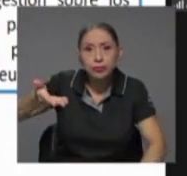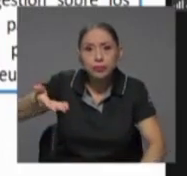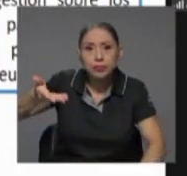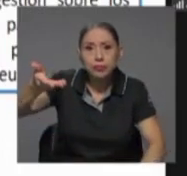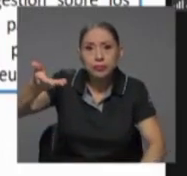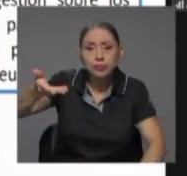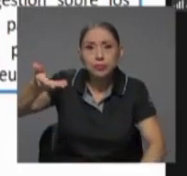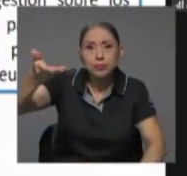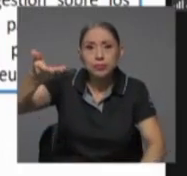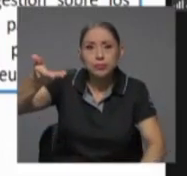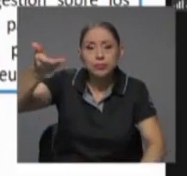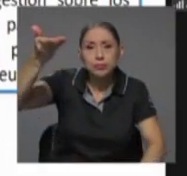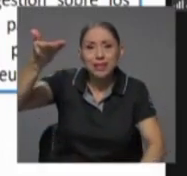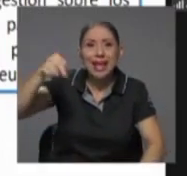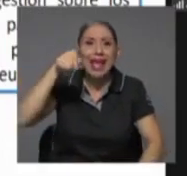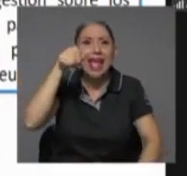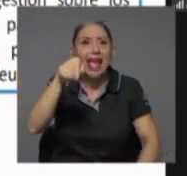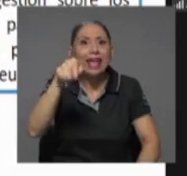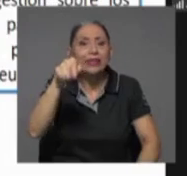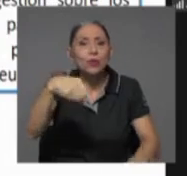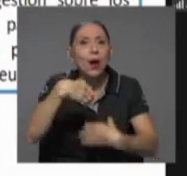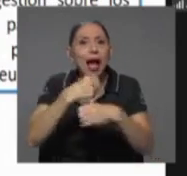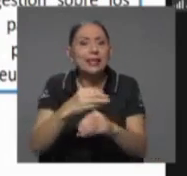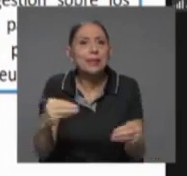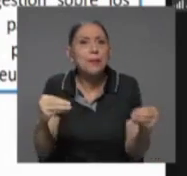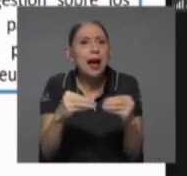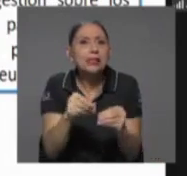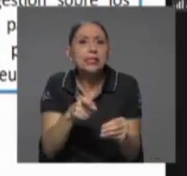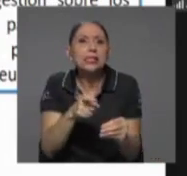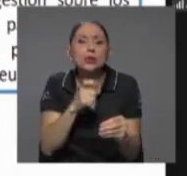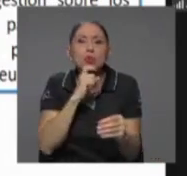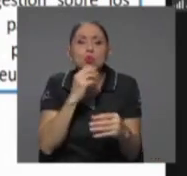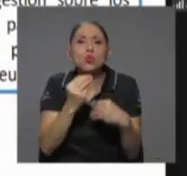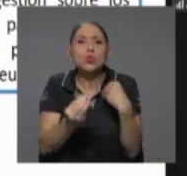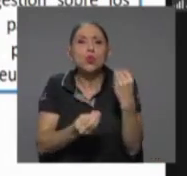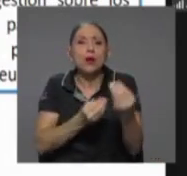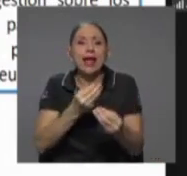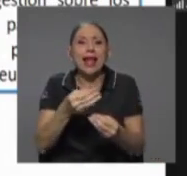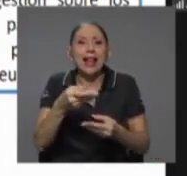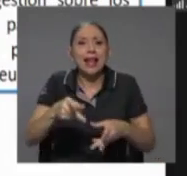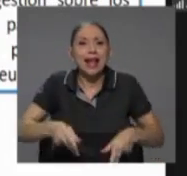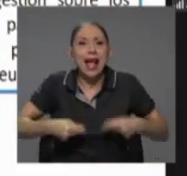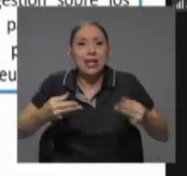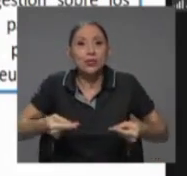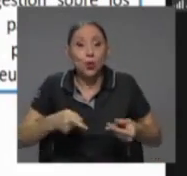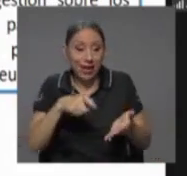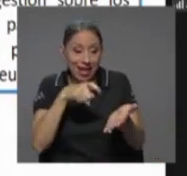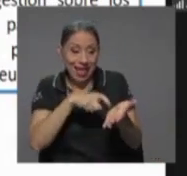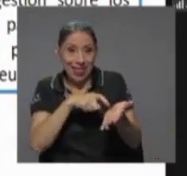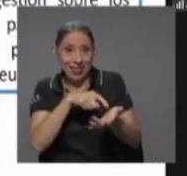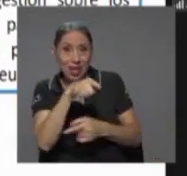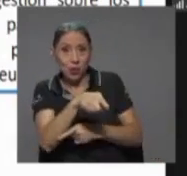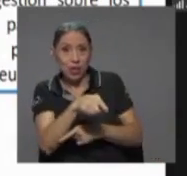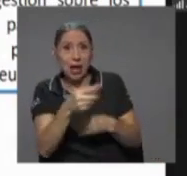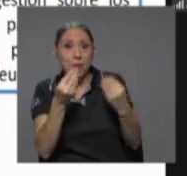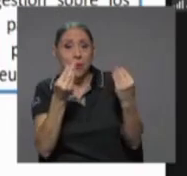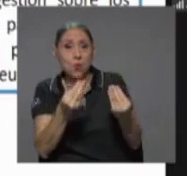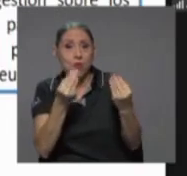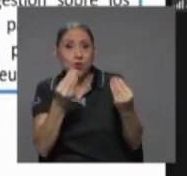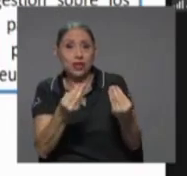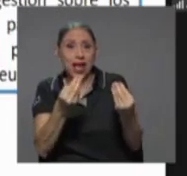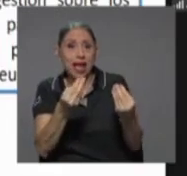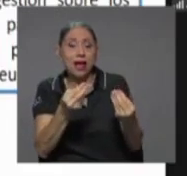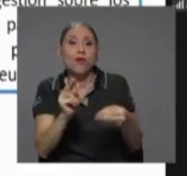estrujar el gasto. Tenemos que mucha de esta deuda fue colocada en periodos anteriores, la mayor parte a